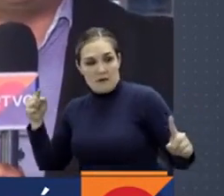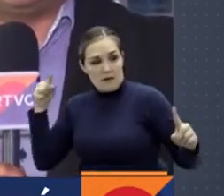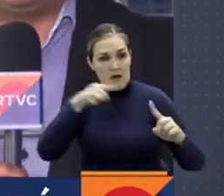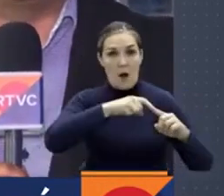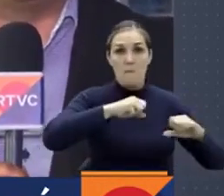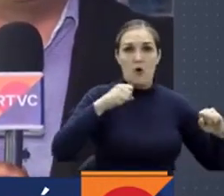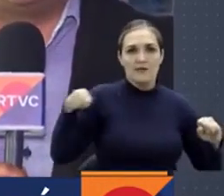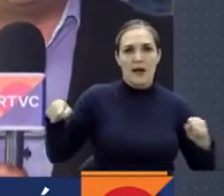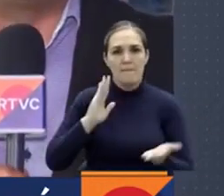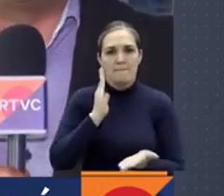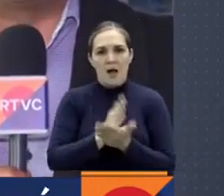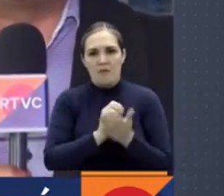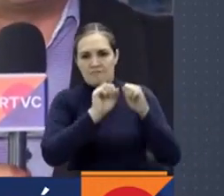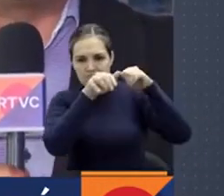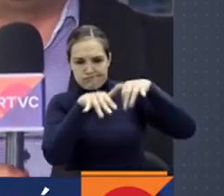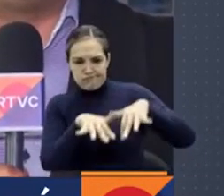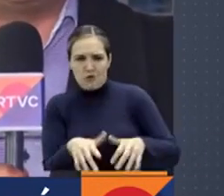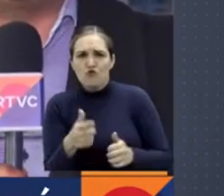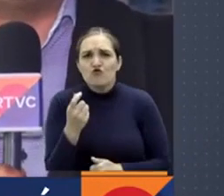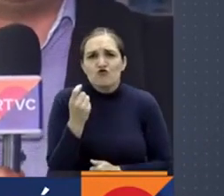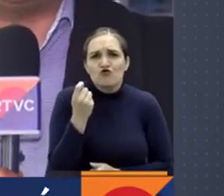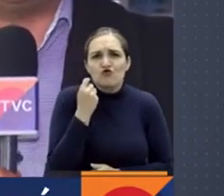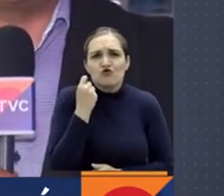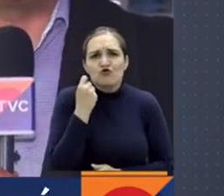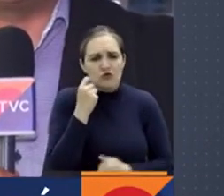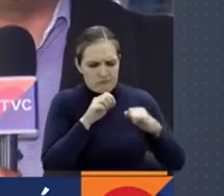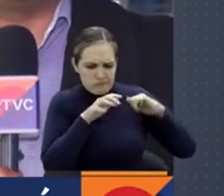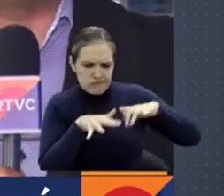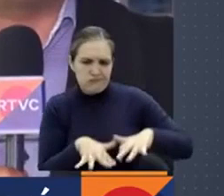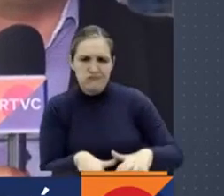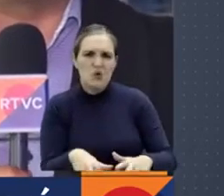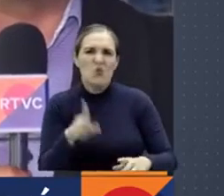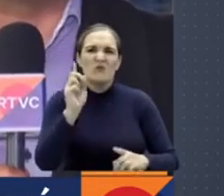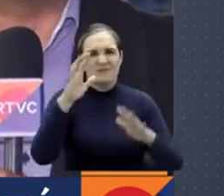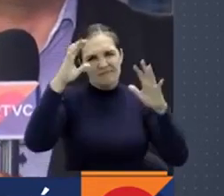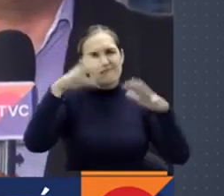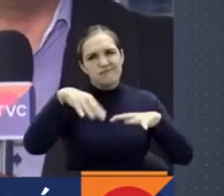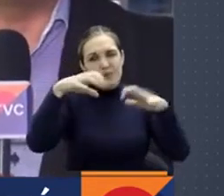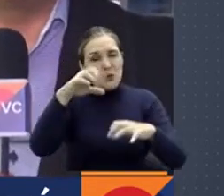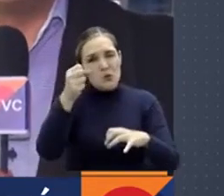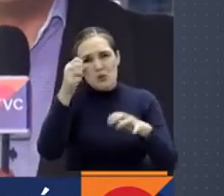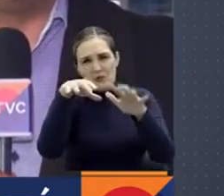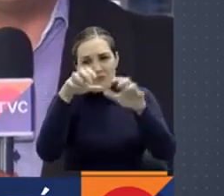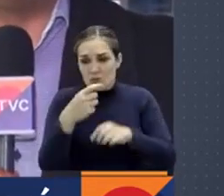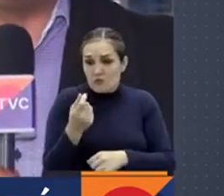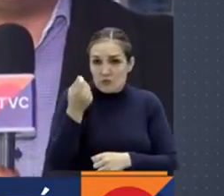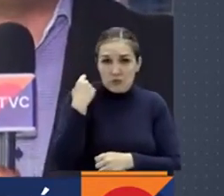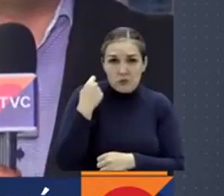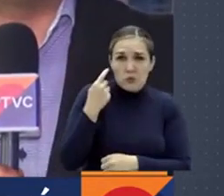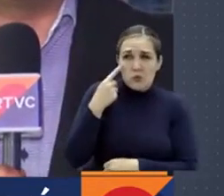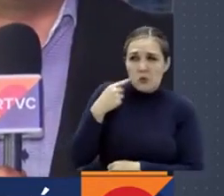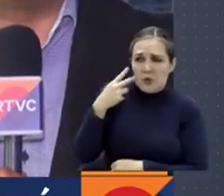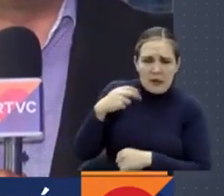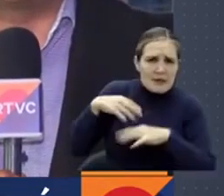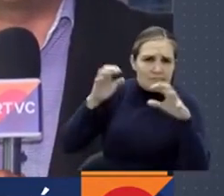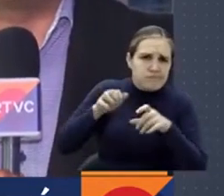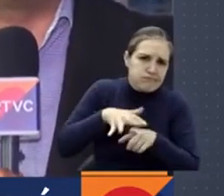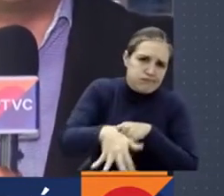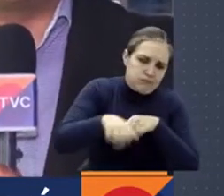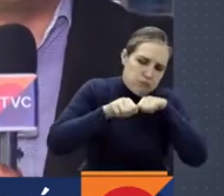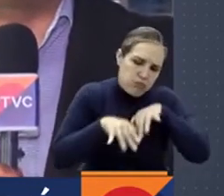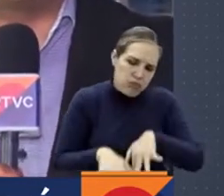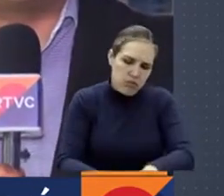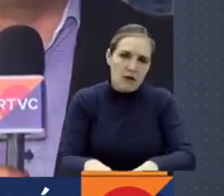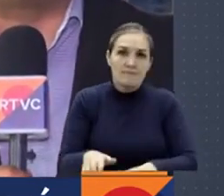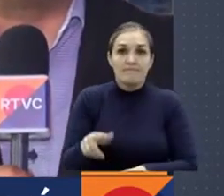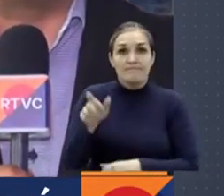Allí se registró en las últimas horas un derrumbe debido pues a las fuertes lluvias que se han registrado en estos últimos días. Los organismos de socorro y